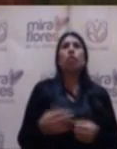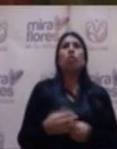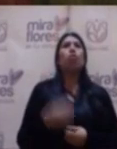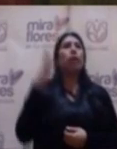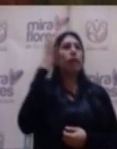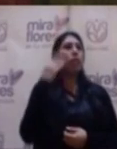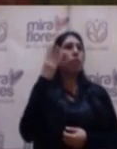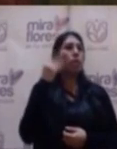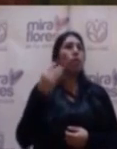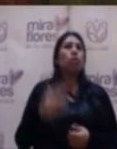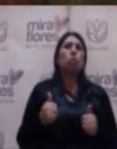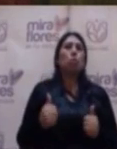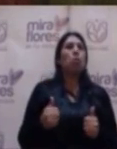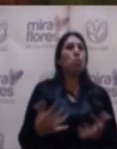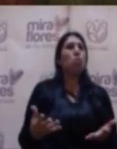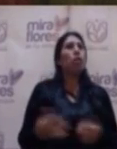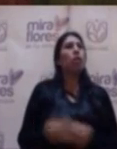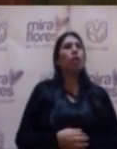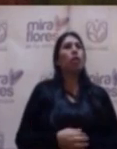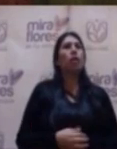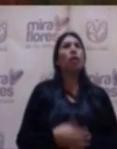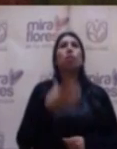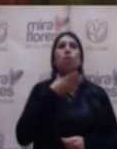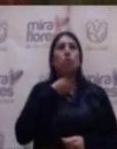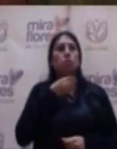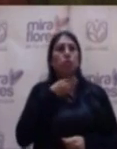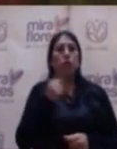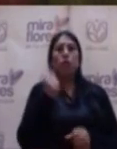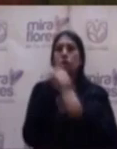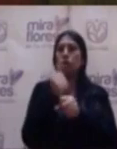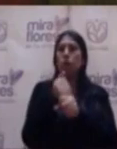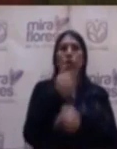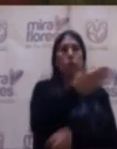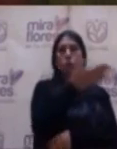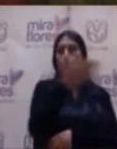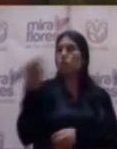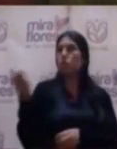aprendido muchísimo. Me ha encantado trabajar con ustedes,